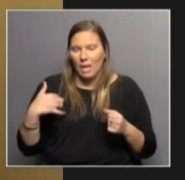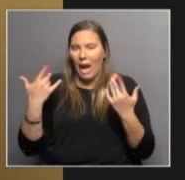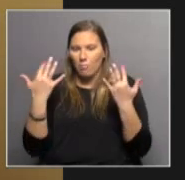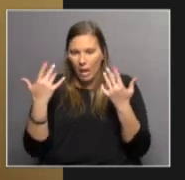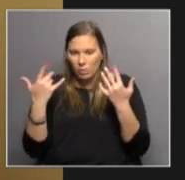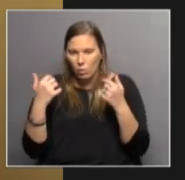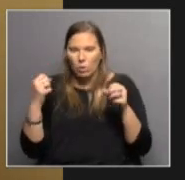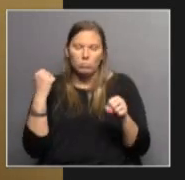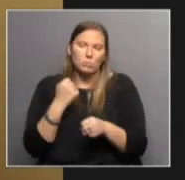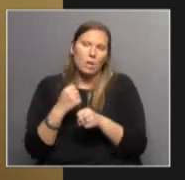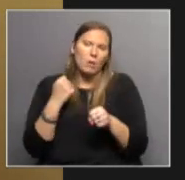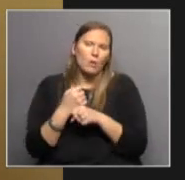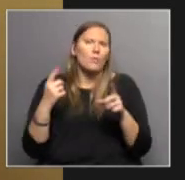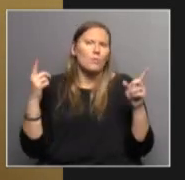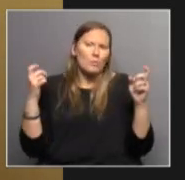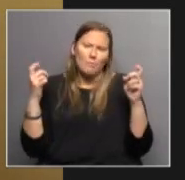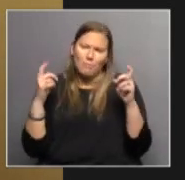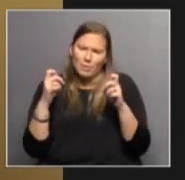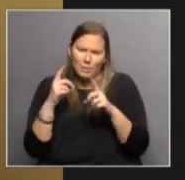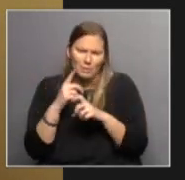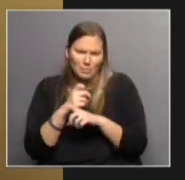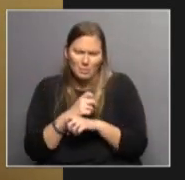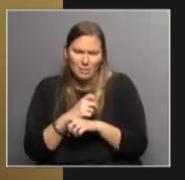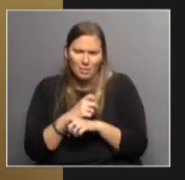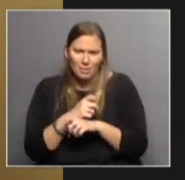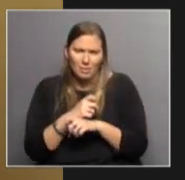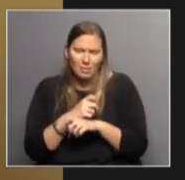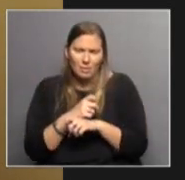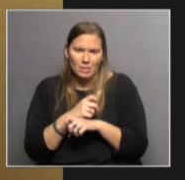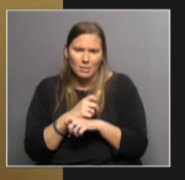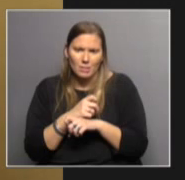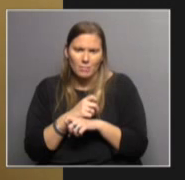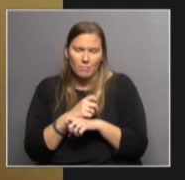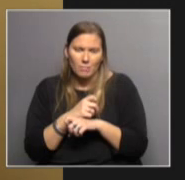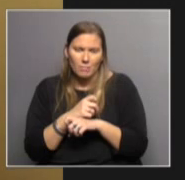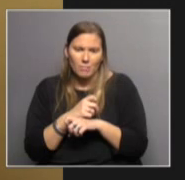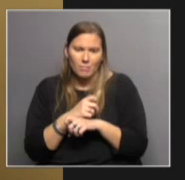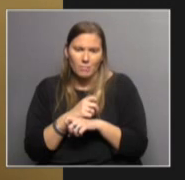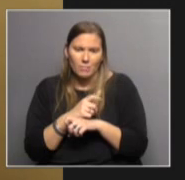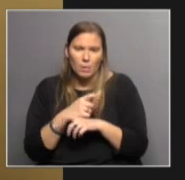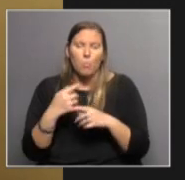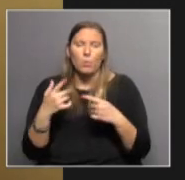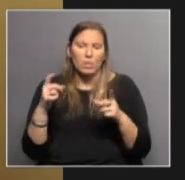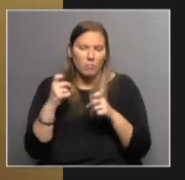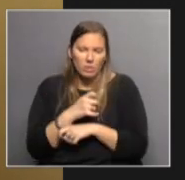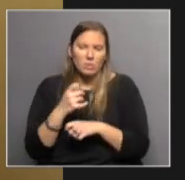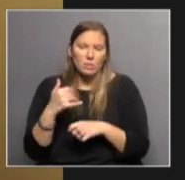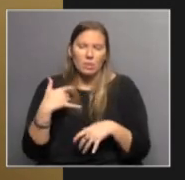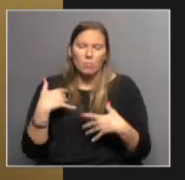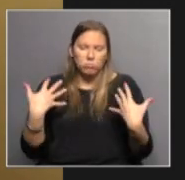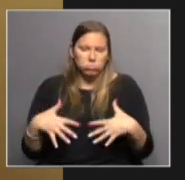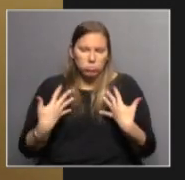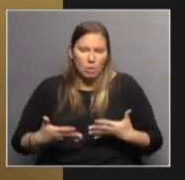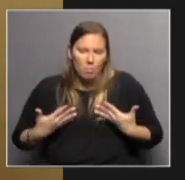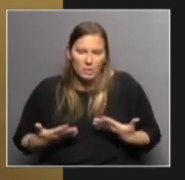trabajo muy, muy pesado, muy, muy trabajoso, ¿no?, muy, muy denso. Y